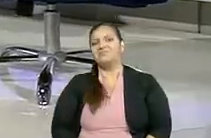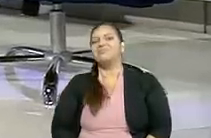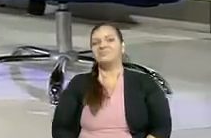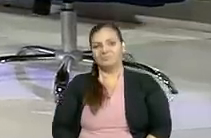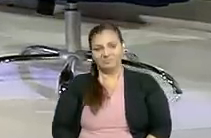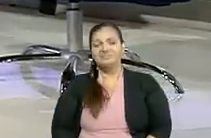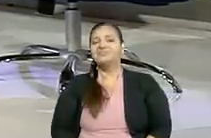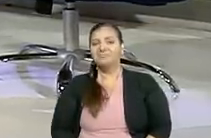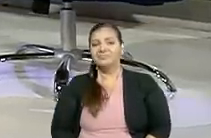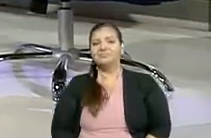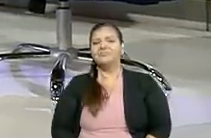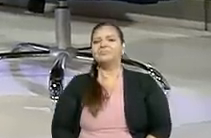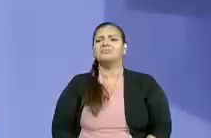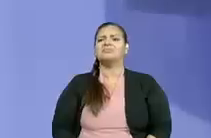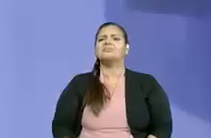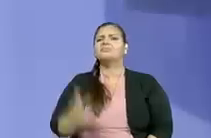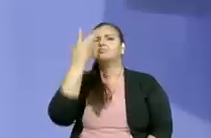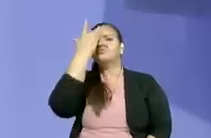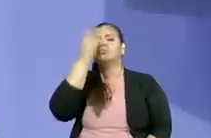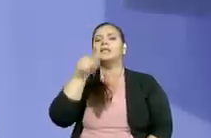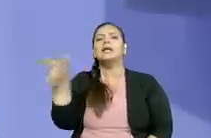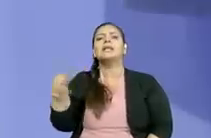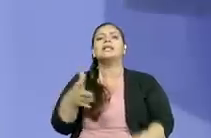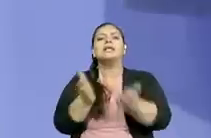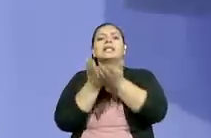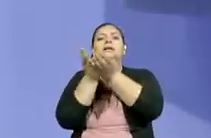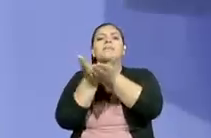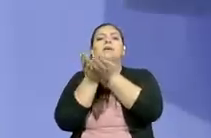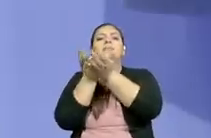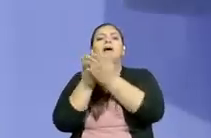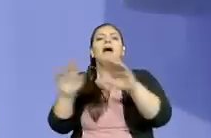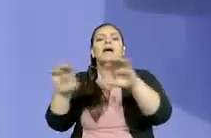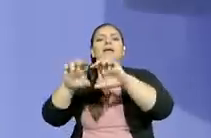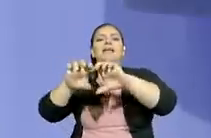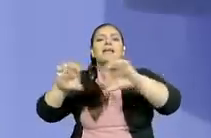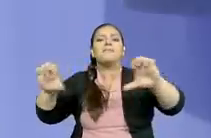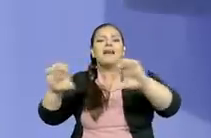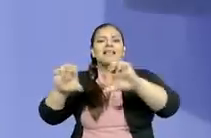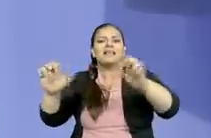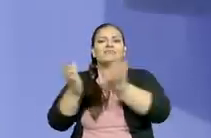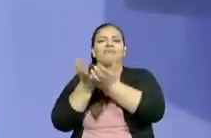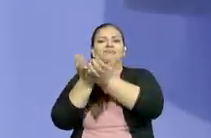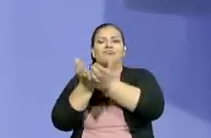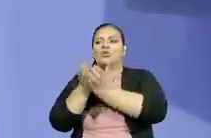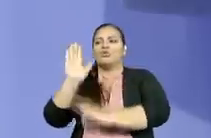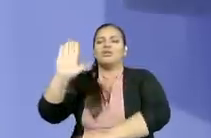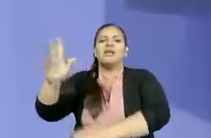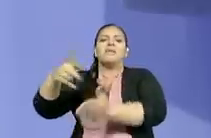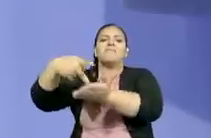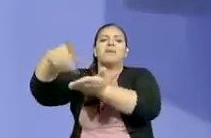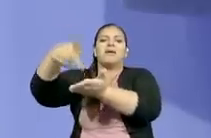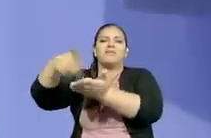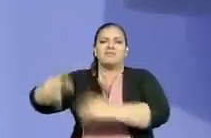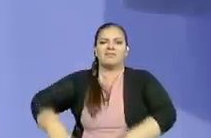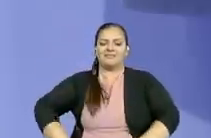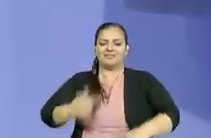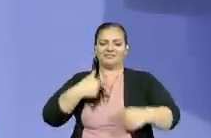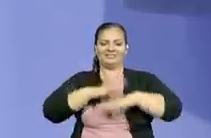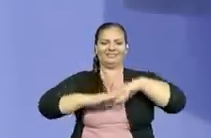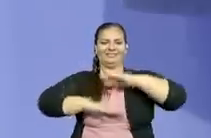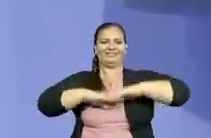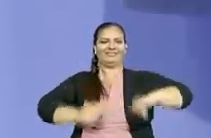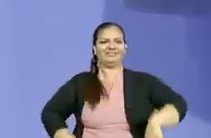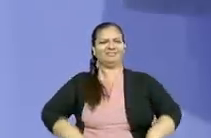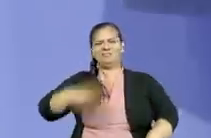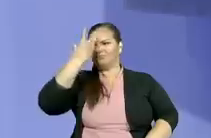privada naviera a la empresa privada dragadora. ¿Por qué pagan los navieros? Porque al profundizar el canal, ellos van a tener mayor